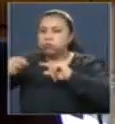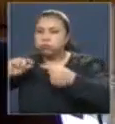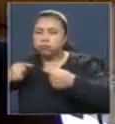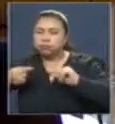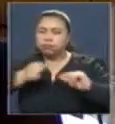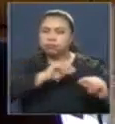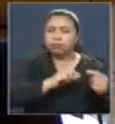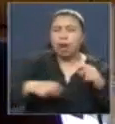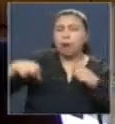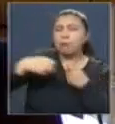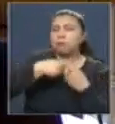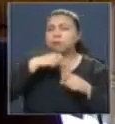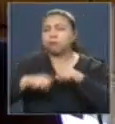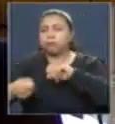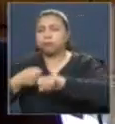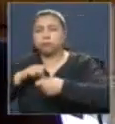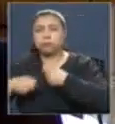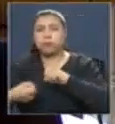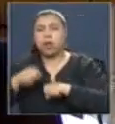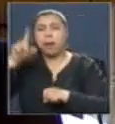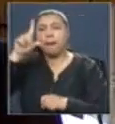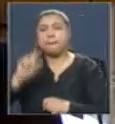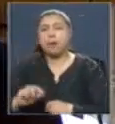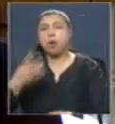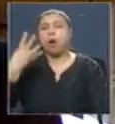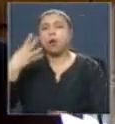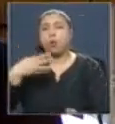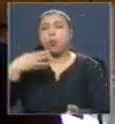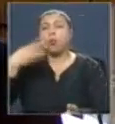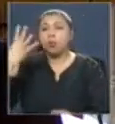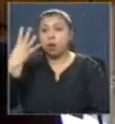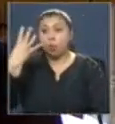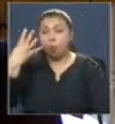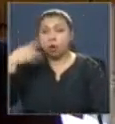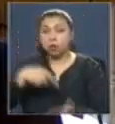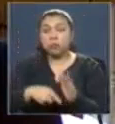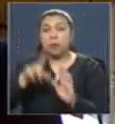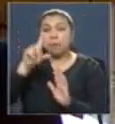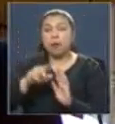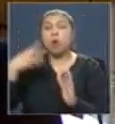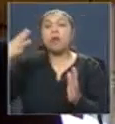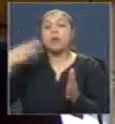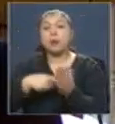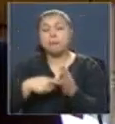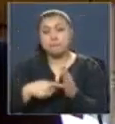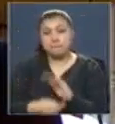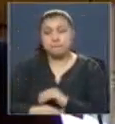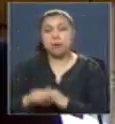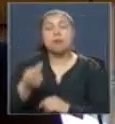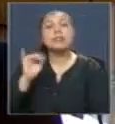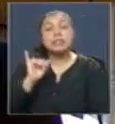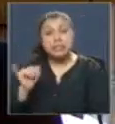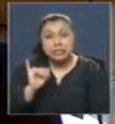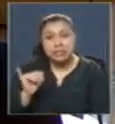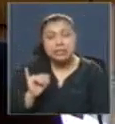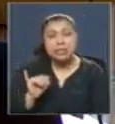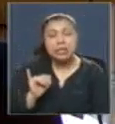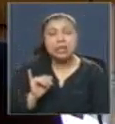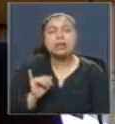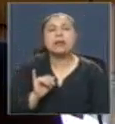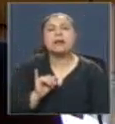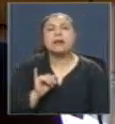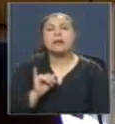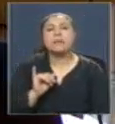los conflictos, se ha bajado de 4.000 a 3.000. Pero igual se está favoreciendo al segmento